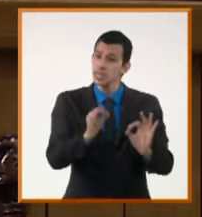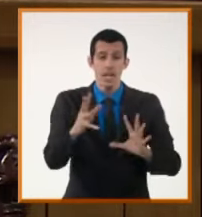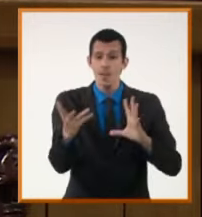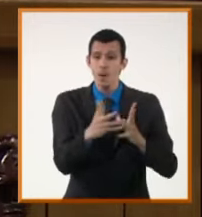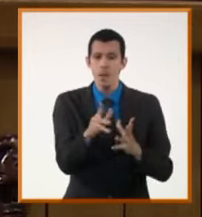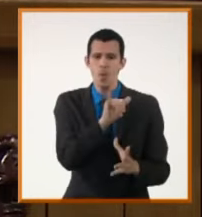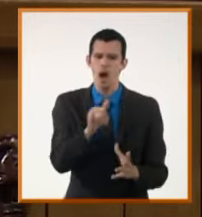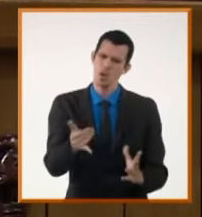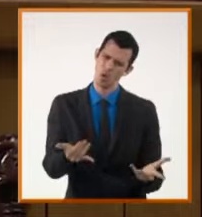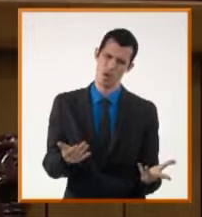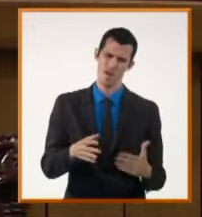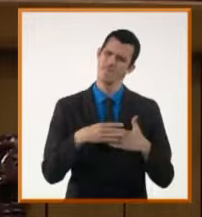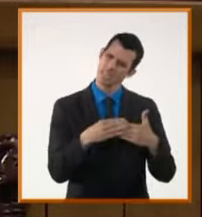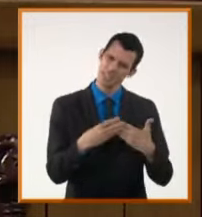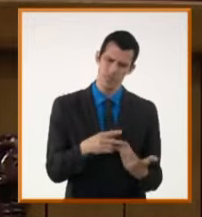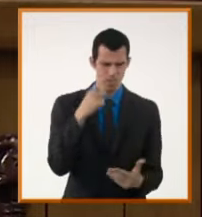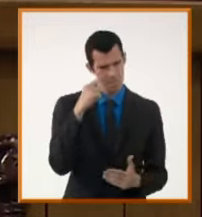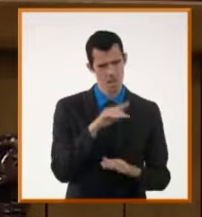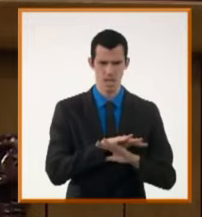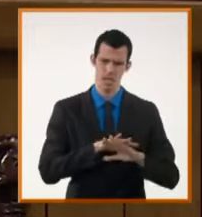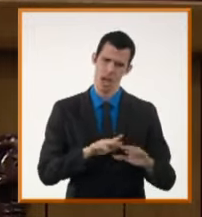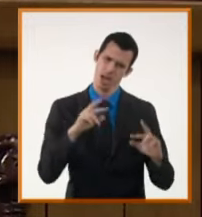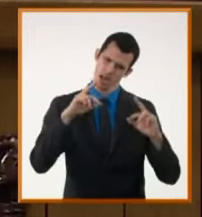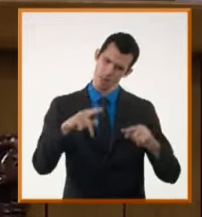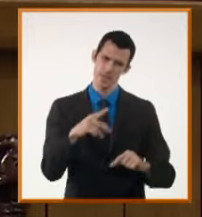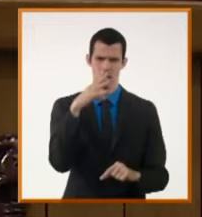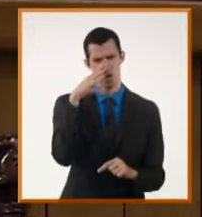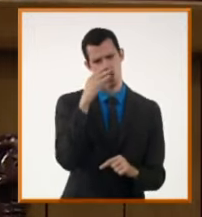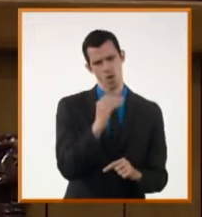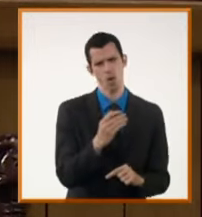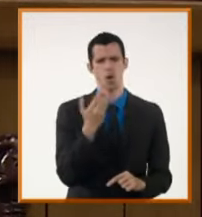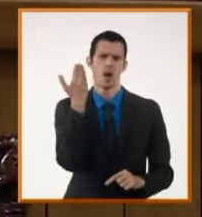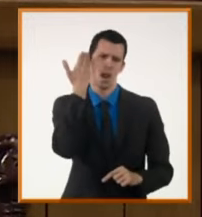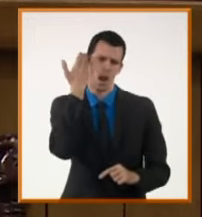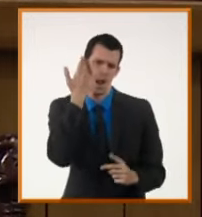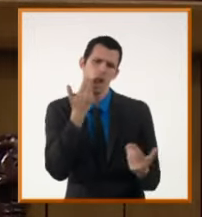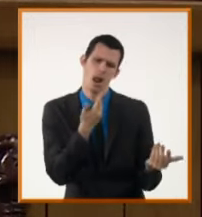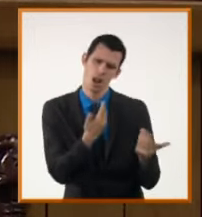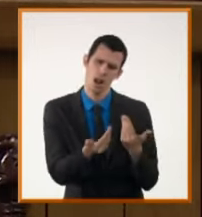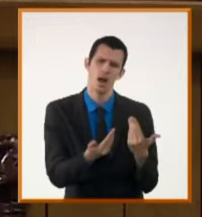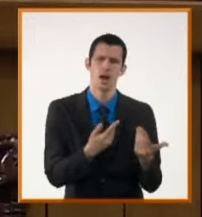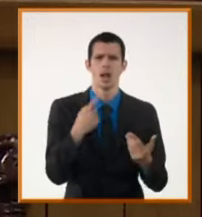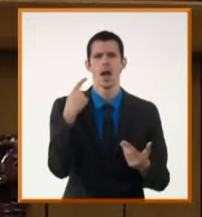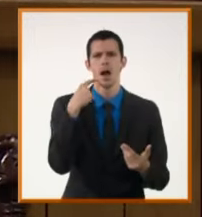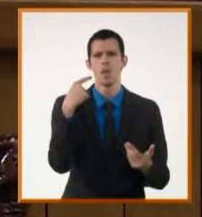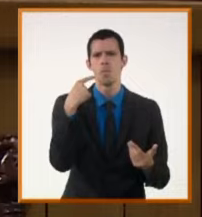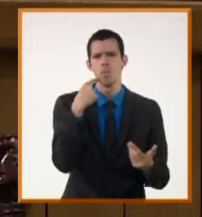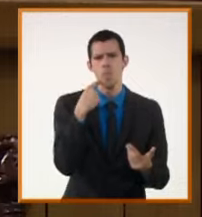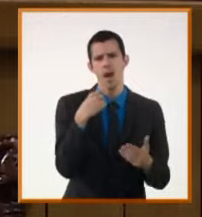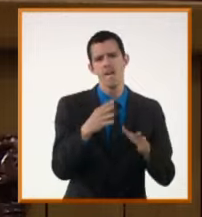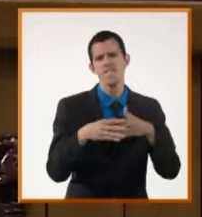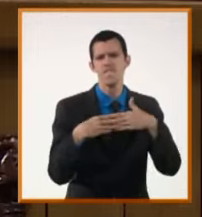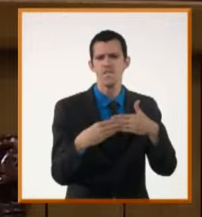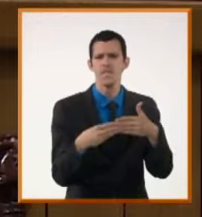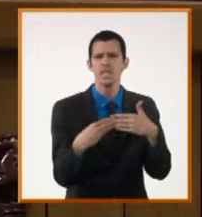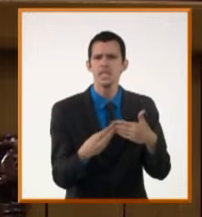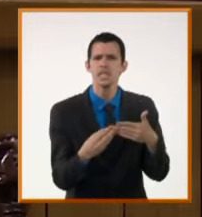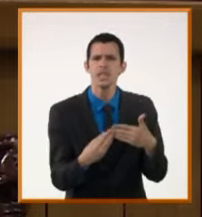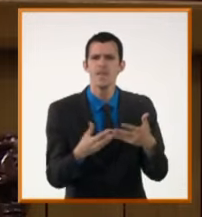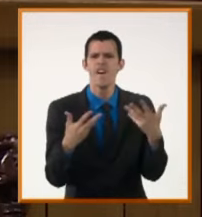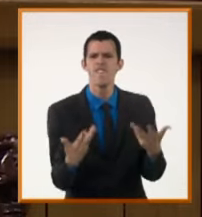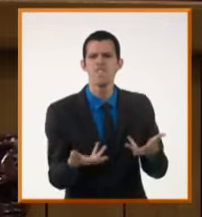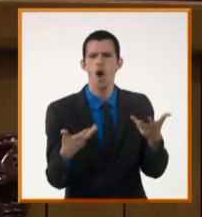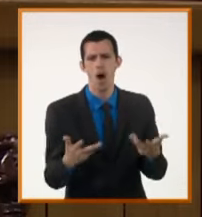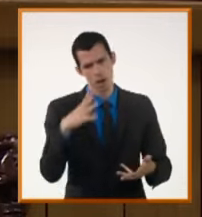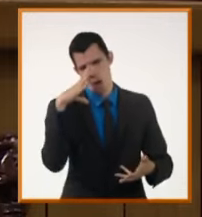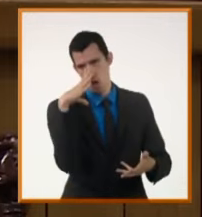robo con violencia donde están nuestros jóvenes, le quitan el celular. Tenemos que acabar con todas estas cosas y también con todas